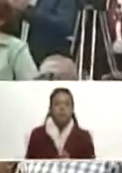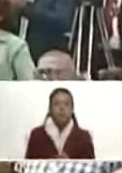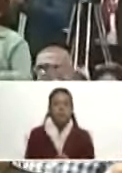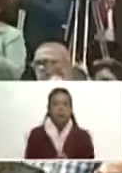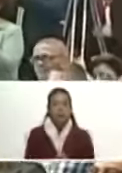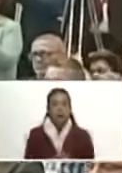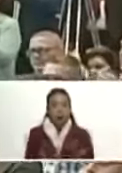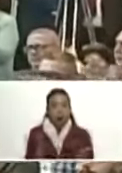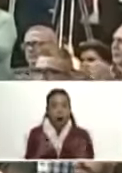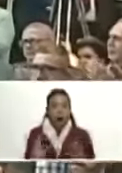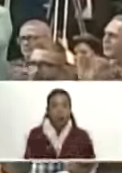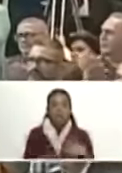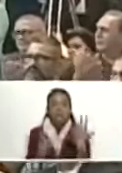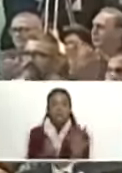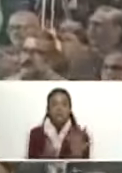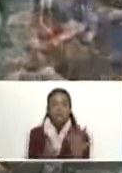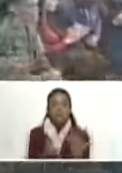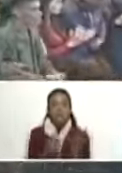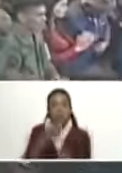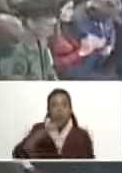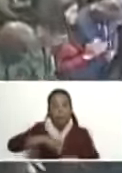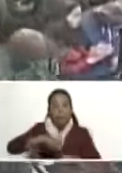en un sexto momento.